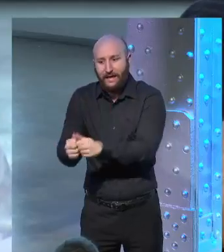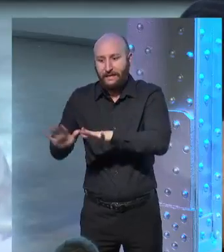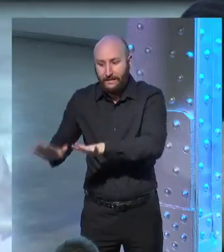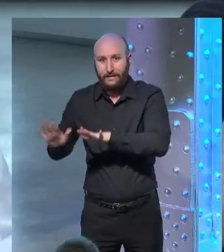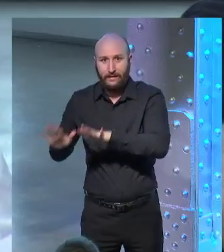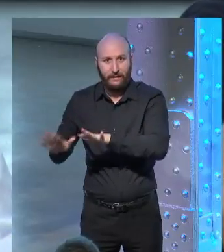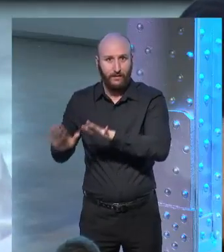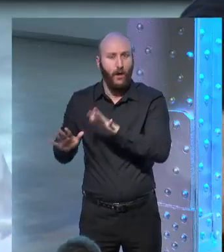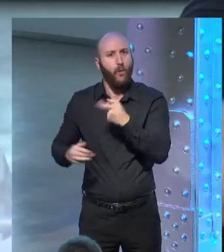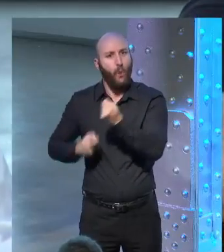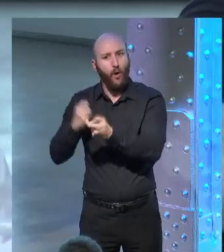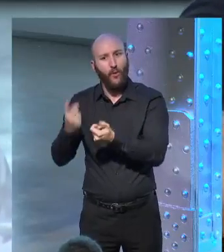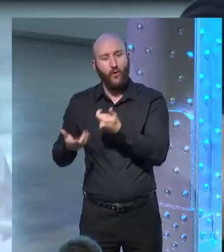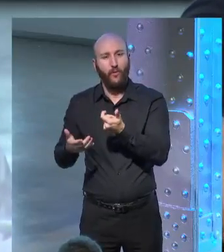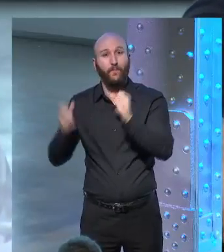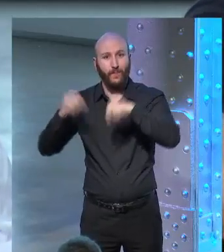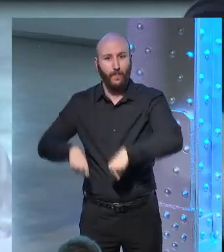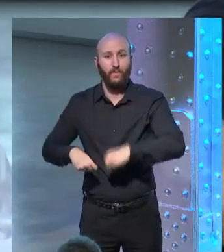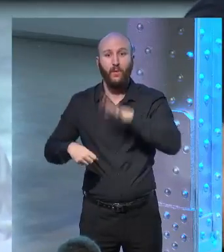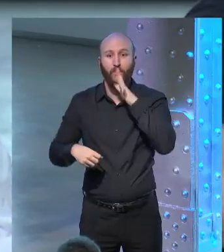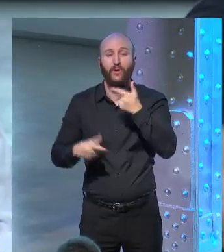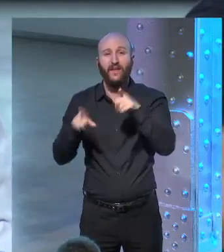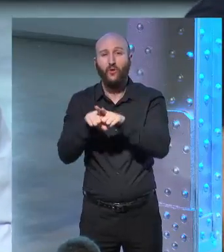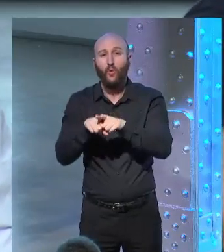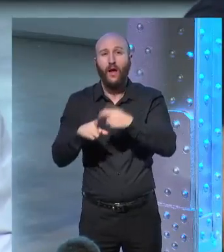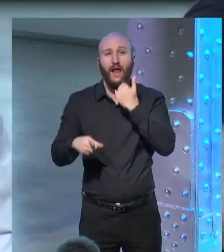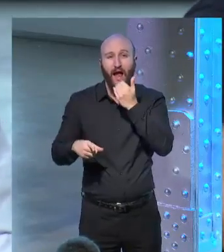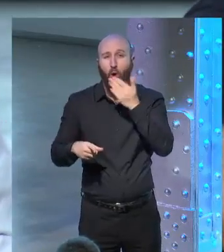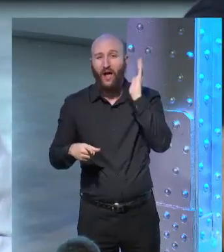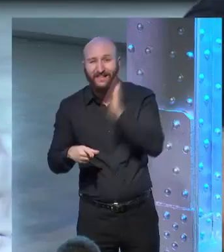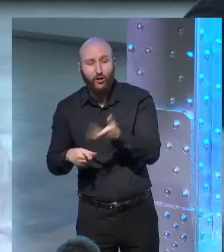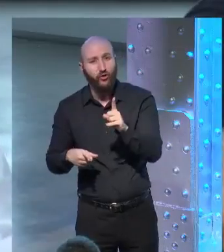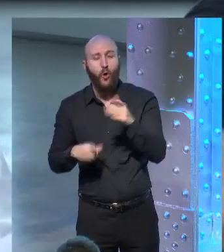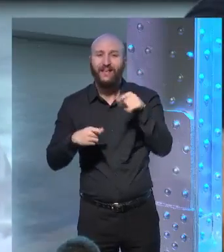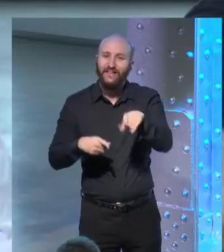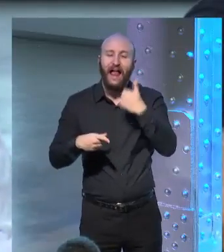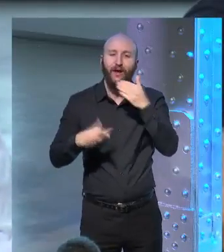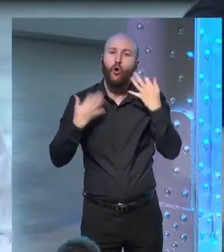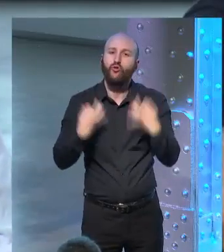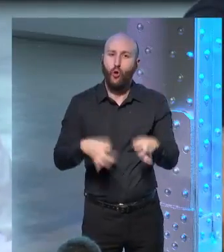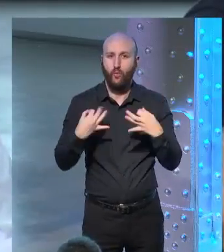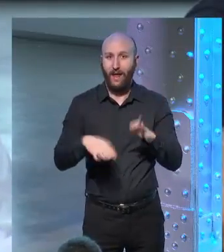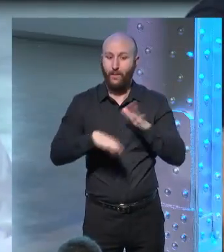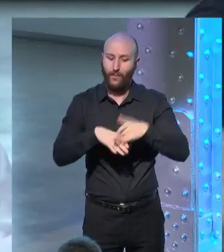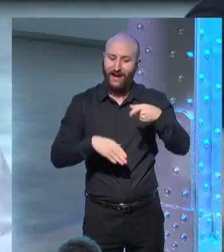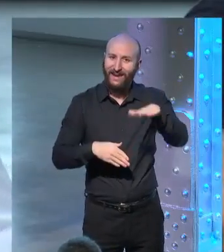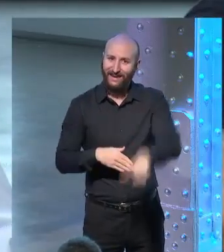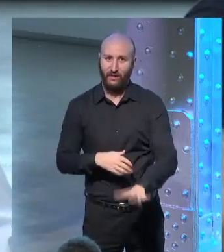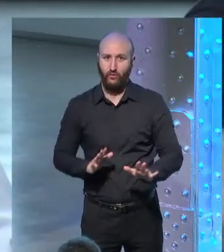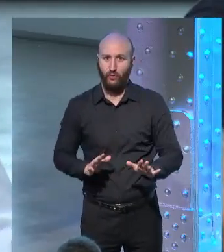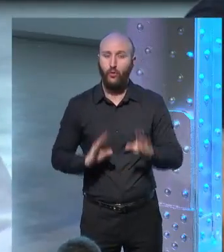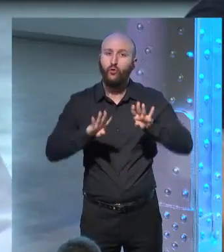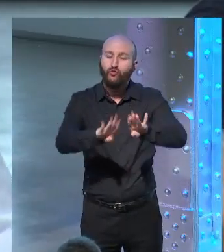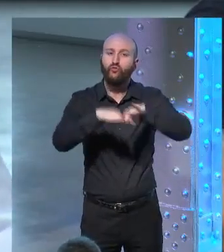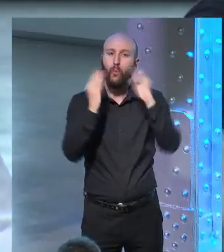de hacerlo con normalidad. O sea, el uso del móvil ni es un premio ni es un castigo, es algo normal para el niño, de su mundo, de su vida habitual